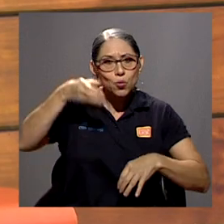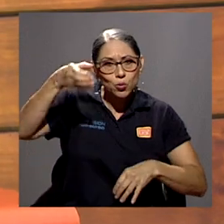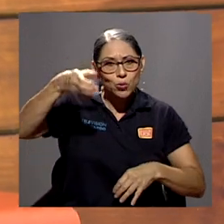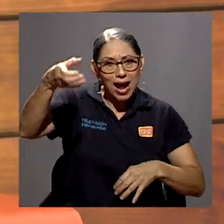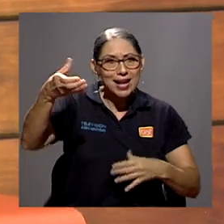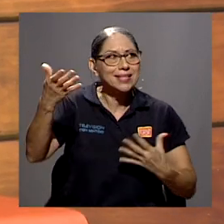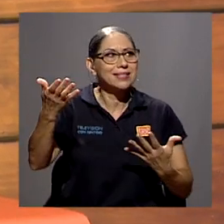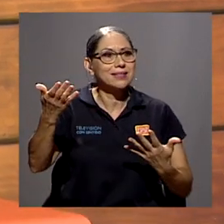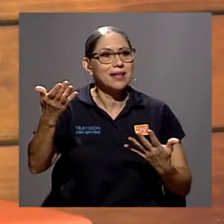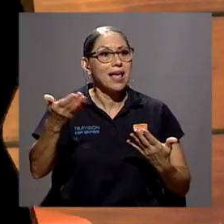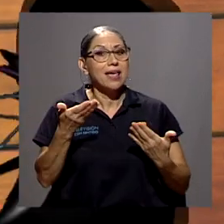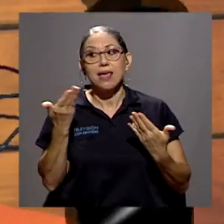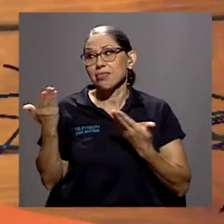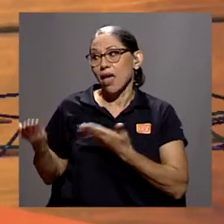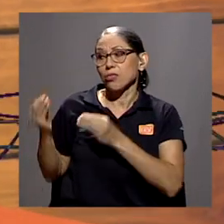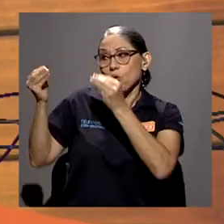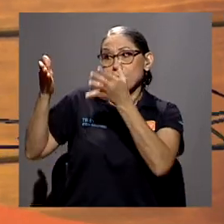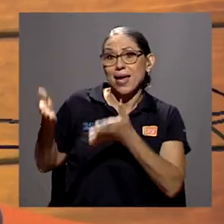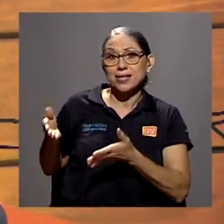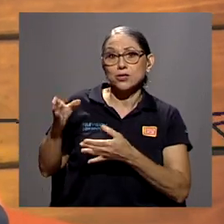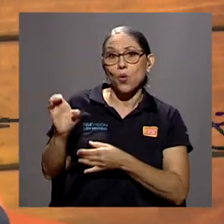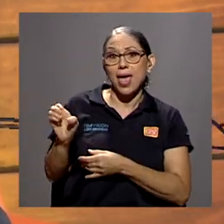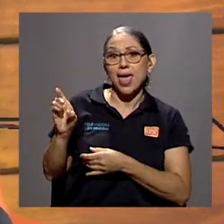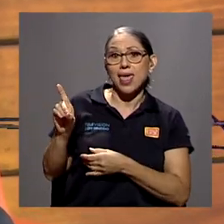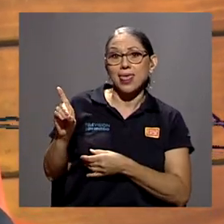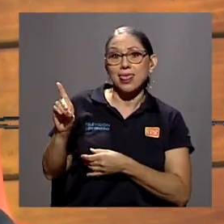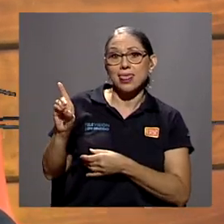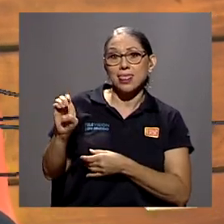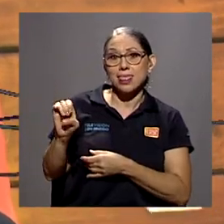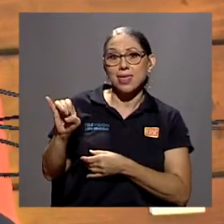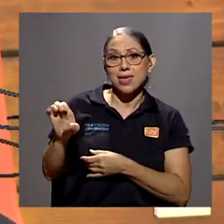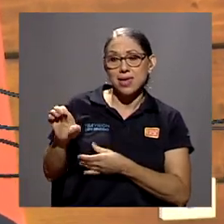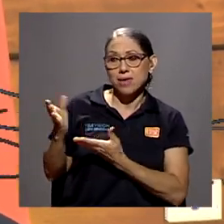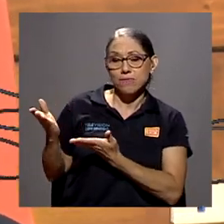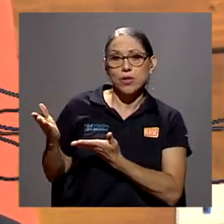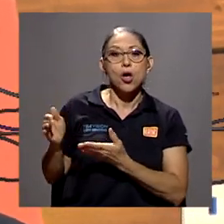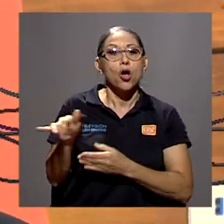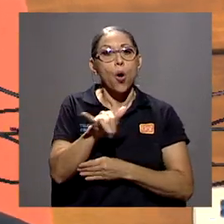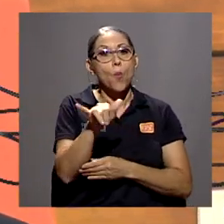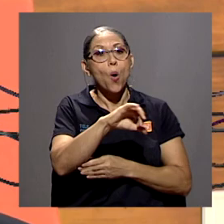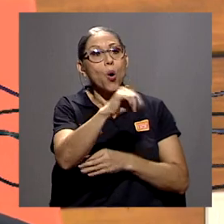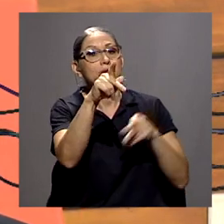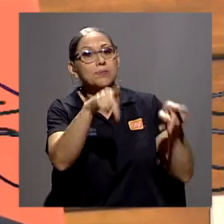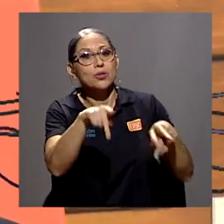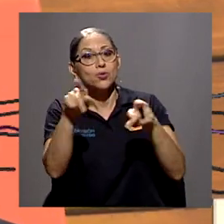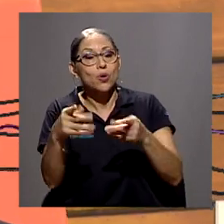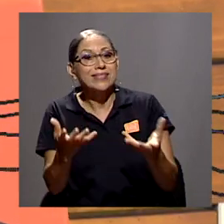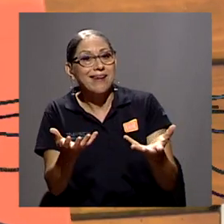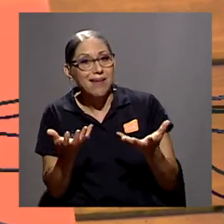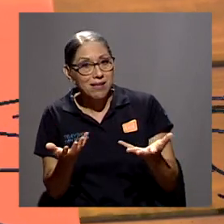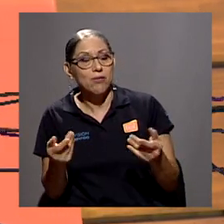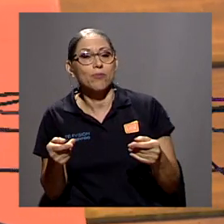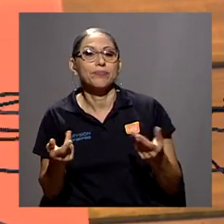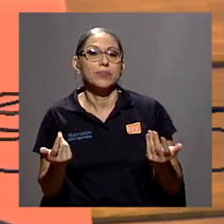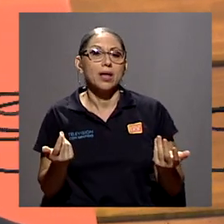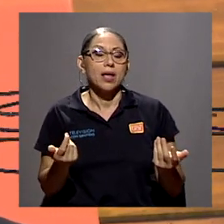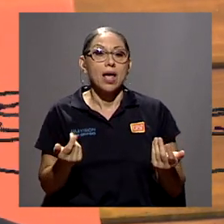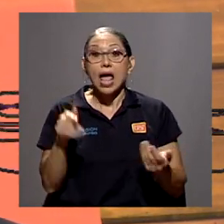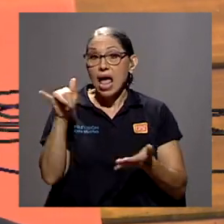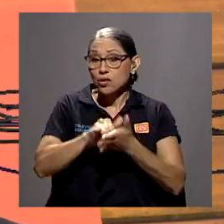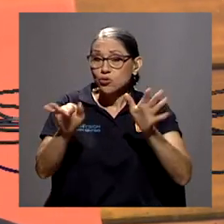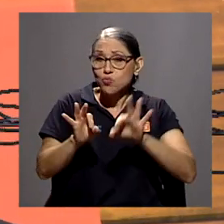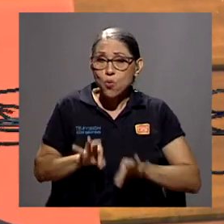tanto el maestro eddy como otros personajes han querido emitir verdad y eso es muy importante